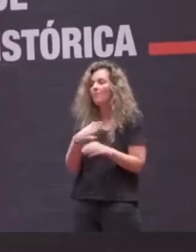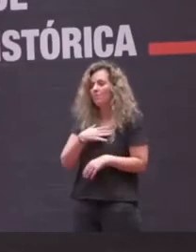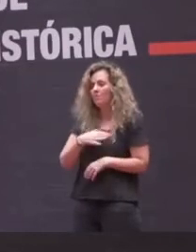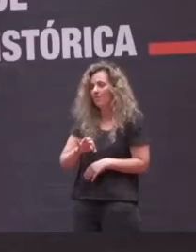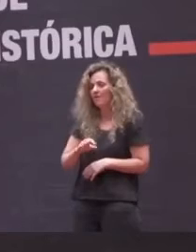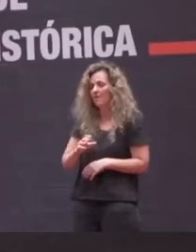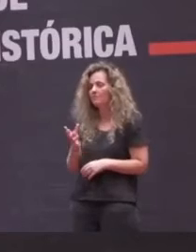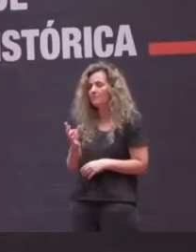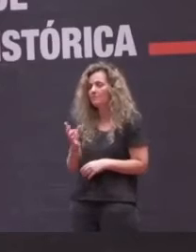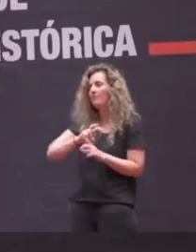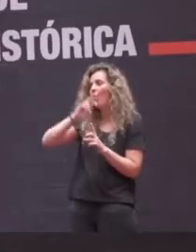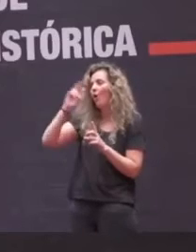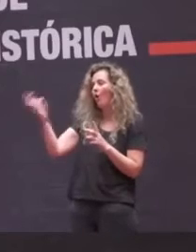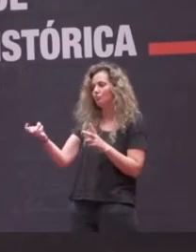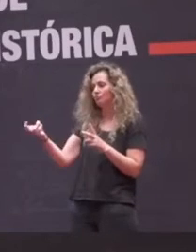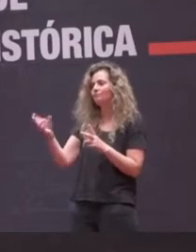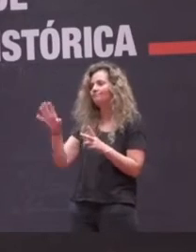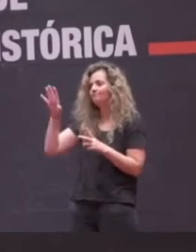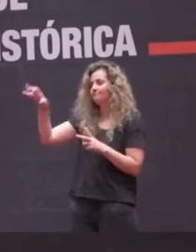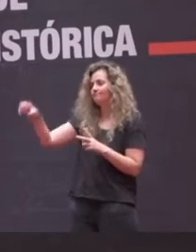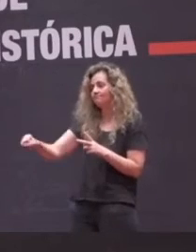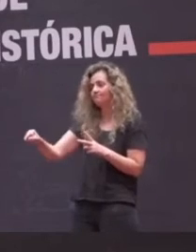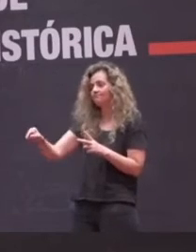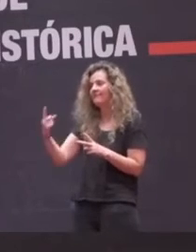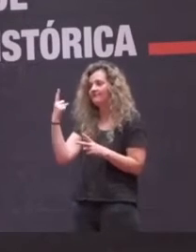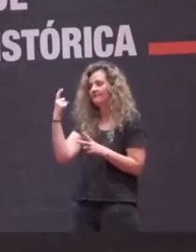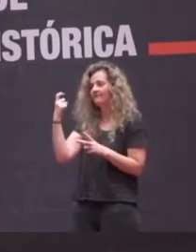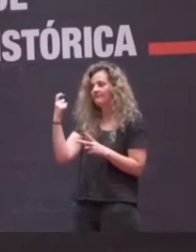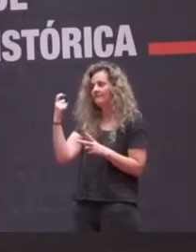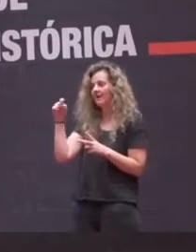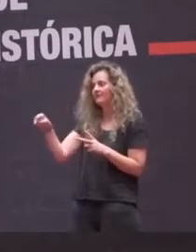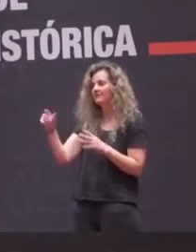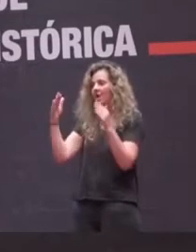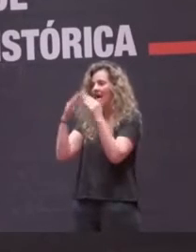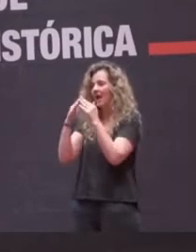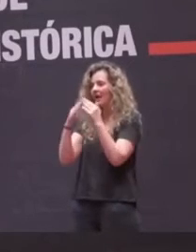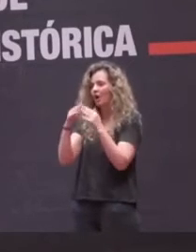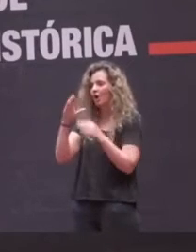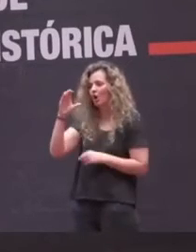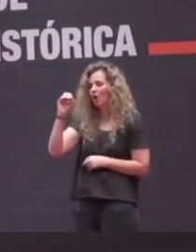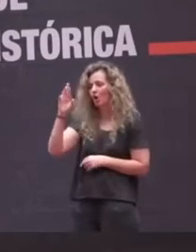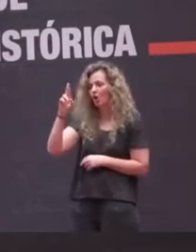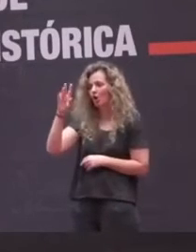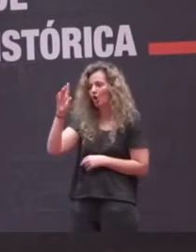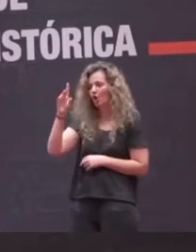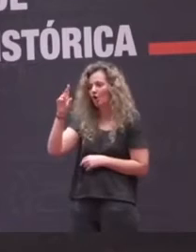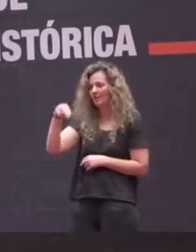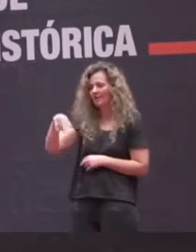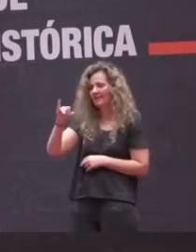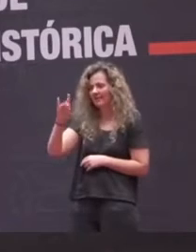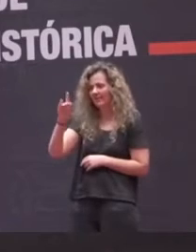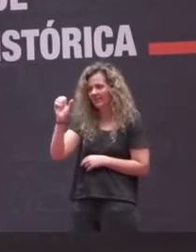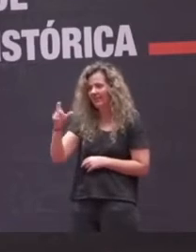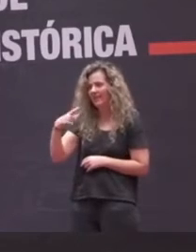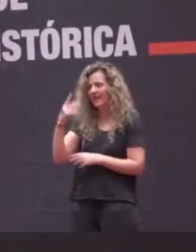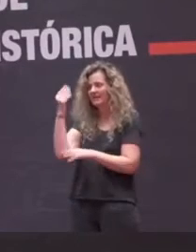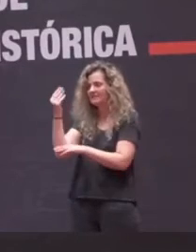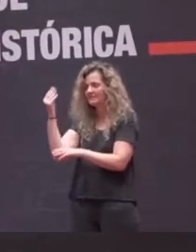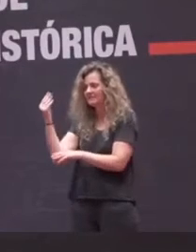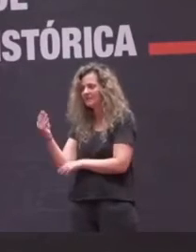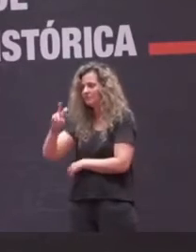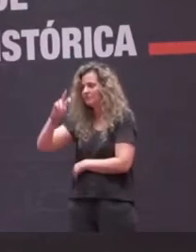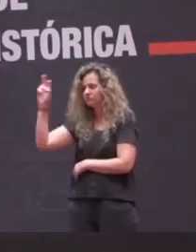outro patrimonio dos Franco, que sabemos que está aí, non? Verdade? Está aí tamén a Casa Cornide, están aí as estatuas de Abraham e Isaac, están aí as